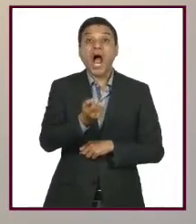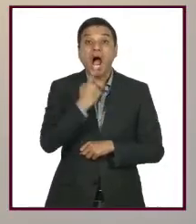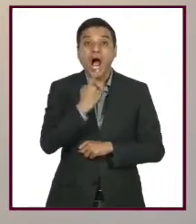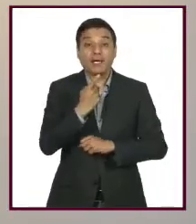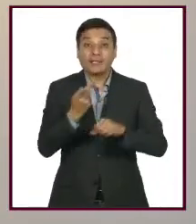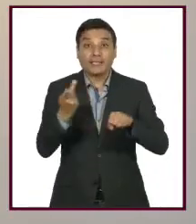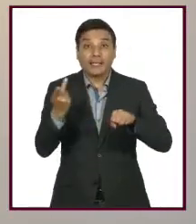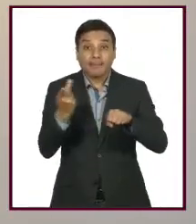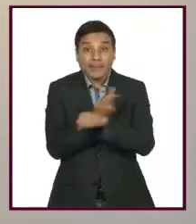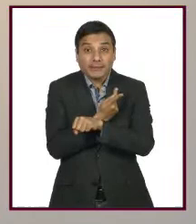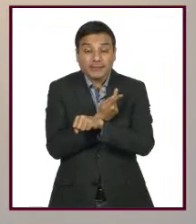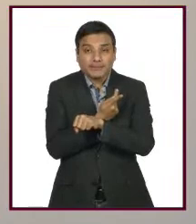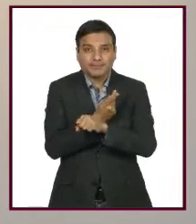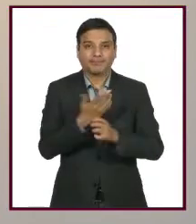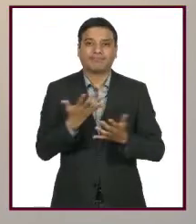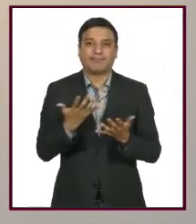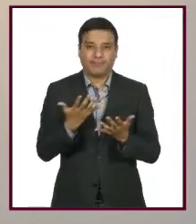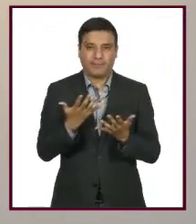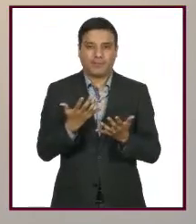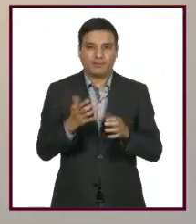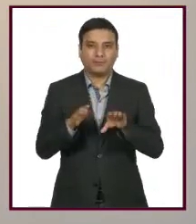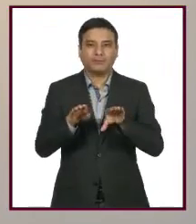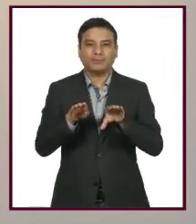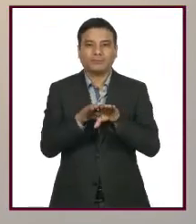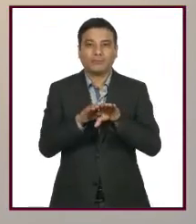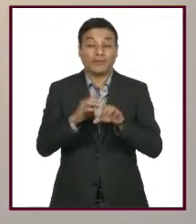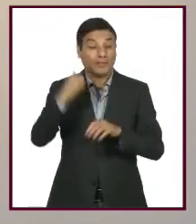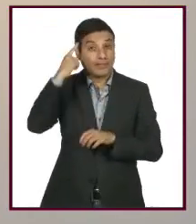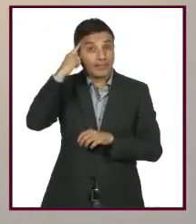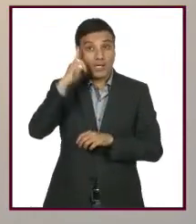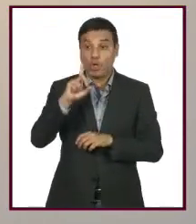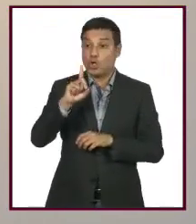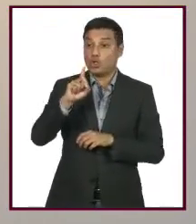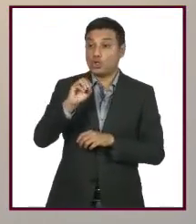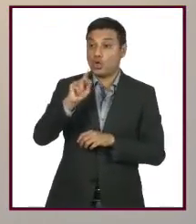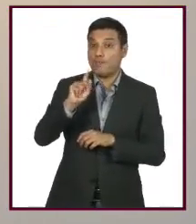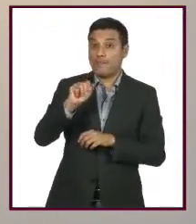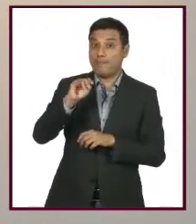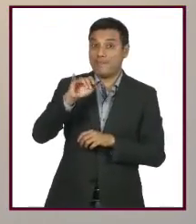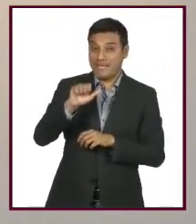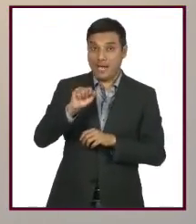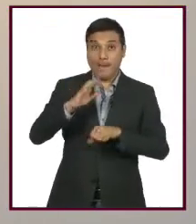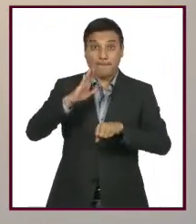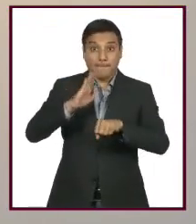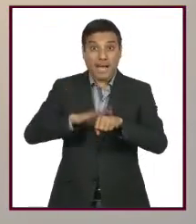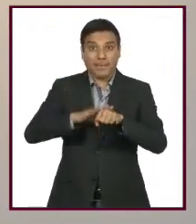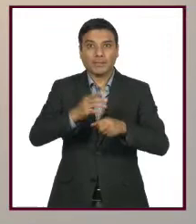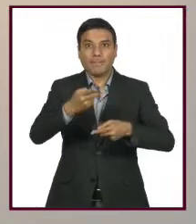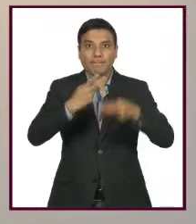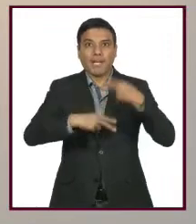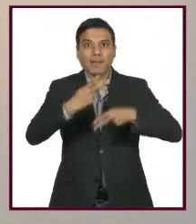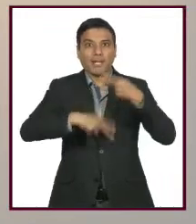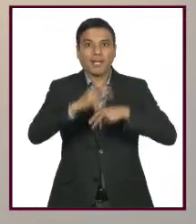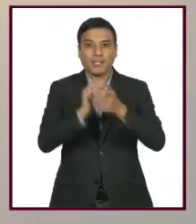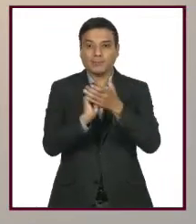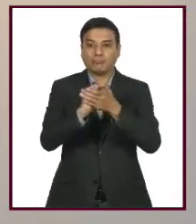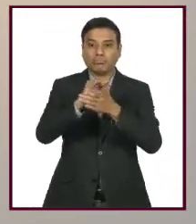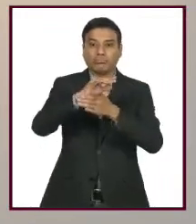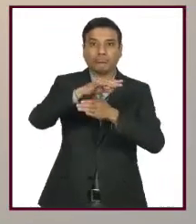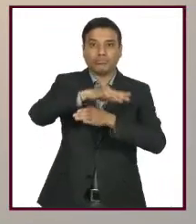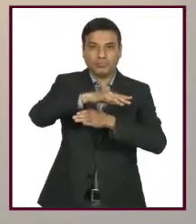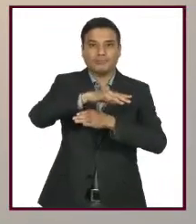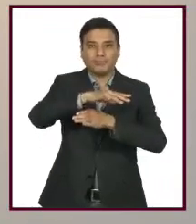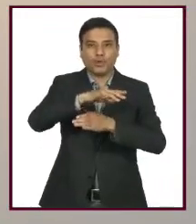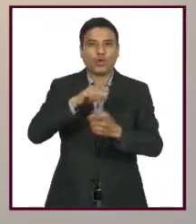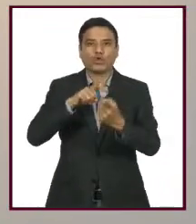es inhibir la recaptación de la dopamina y aumentar su liberación en ciertas áreas del cerebro, principalmente